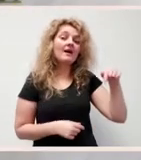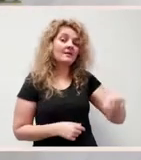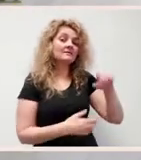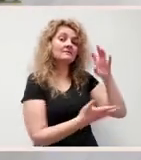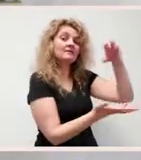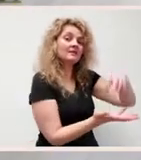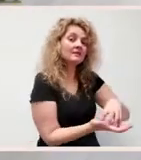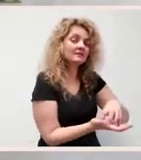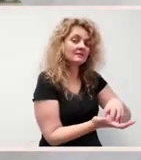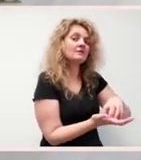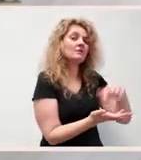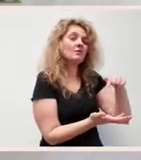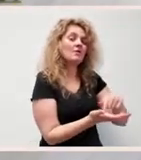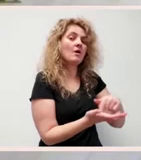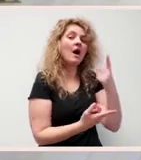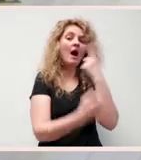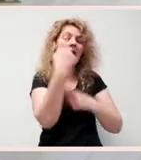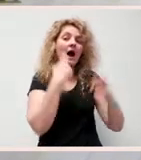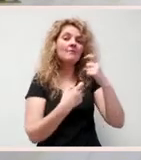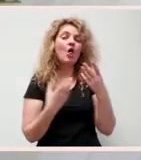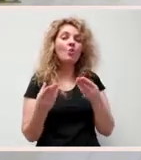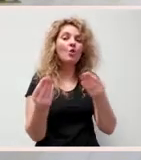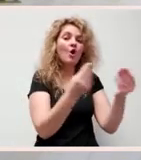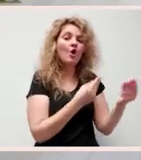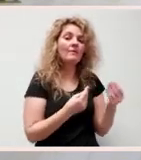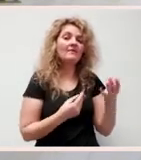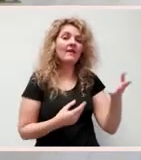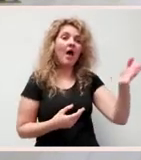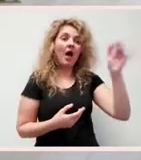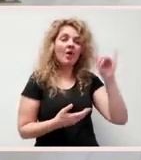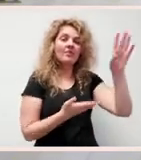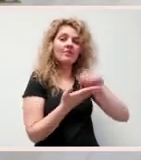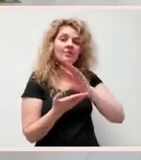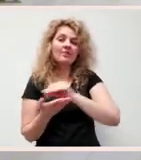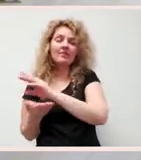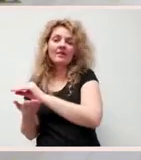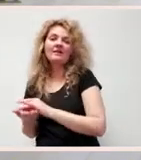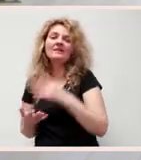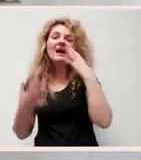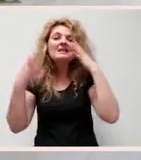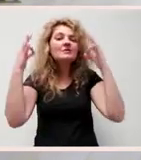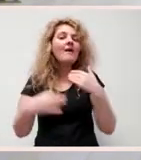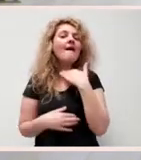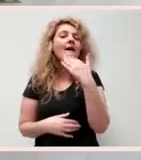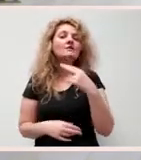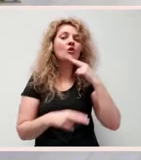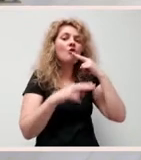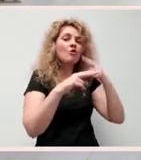outra documentación histórica que existe, posiblemente, casi con toda seguridade, levaba o nome de Turocua ou Turacua,